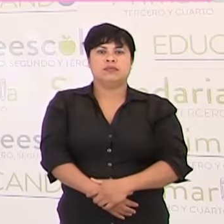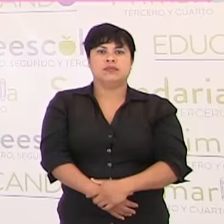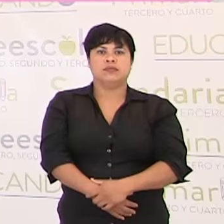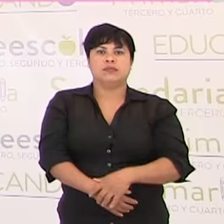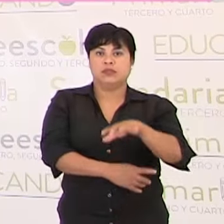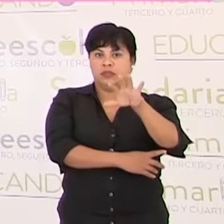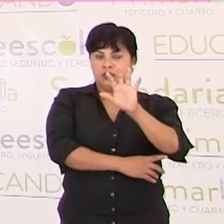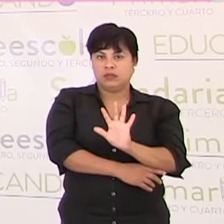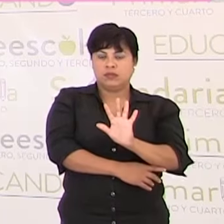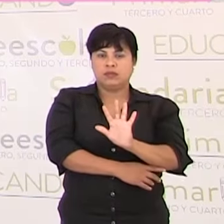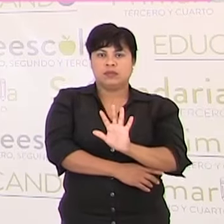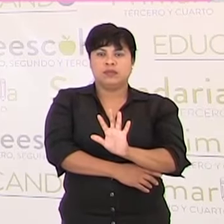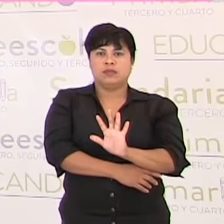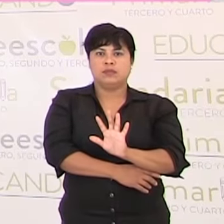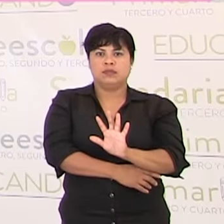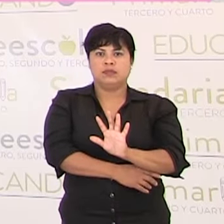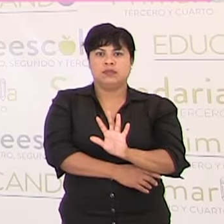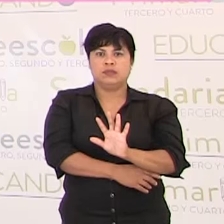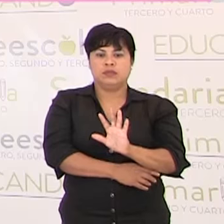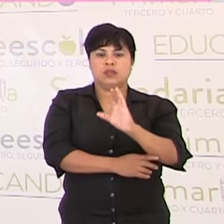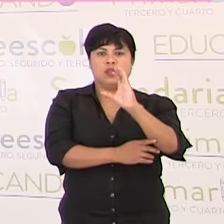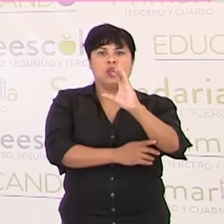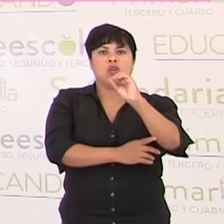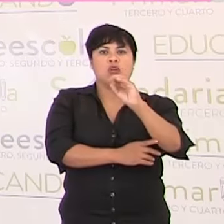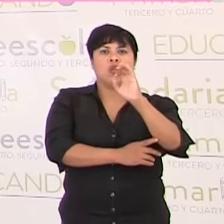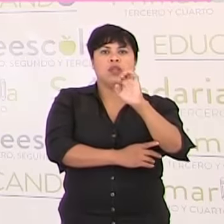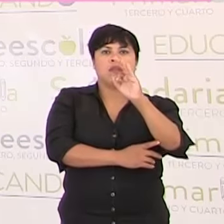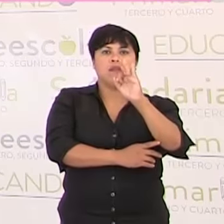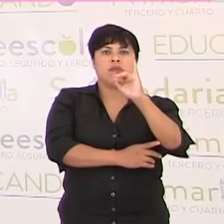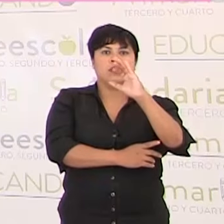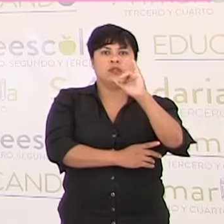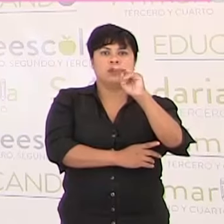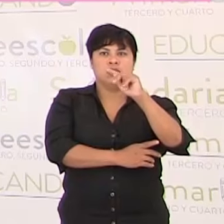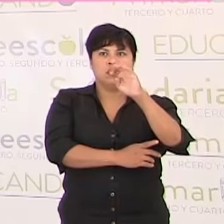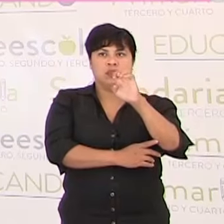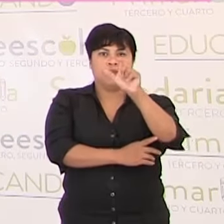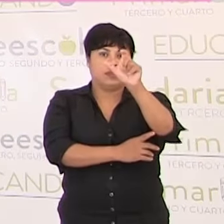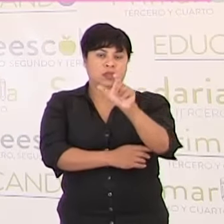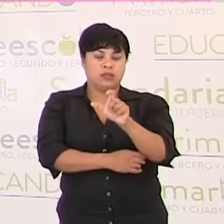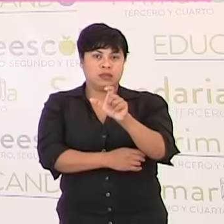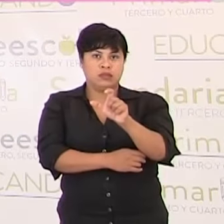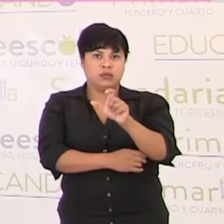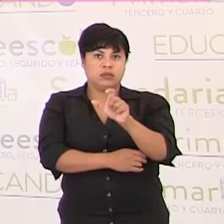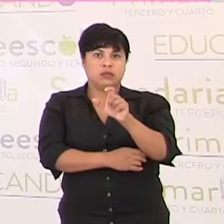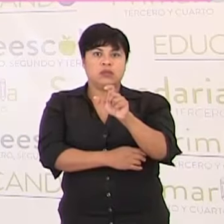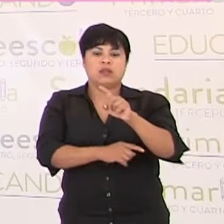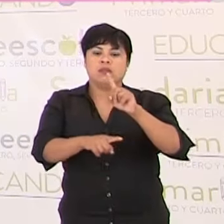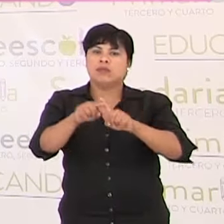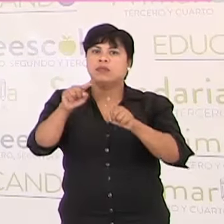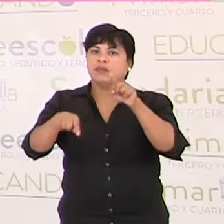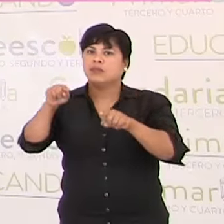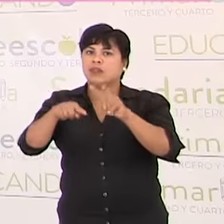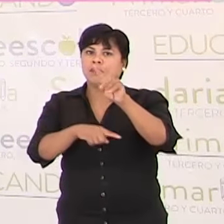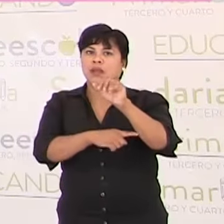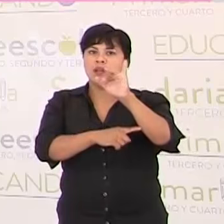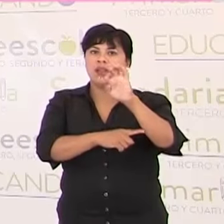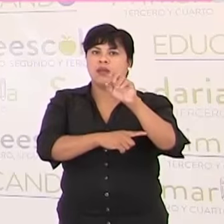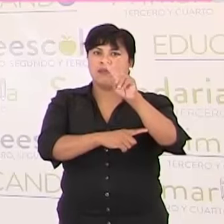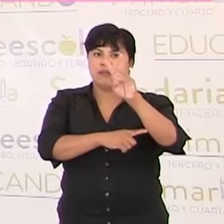El 5 es el coeficiente, la x es la variable o